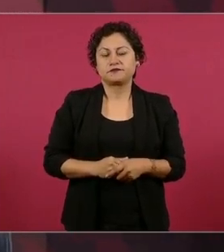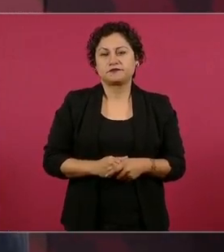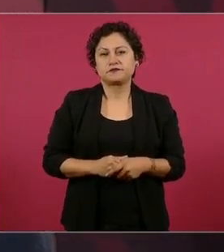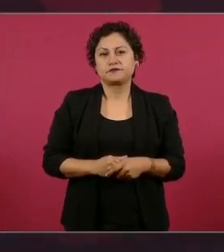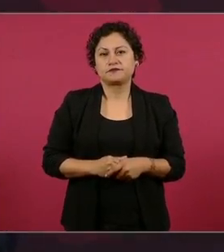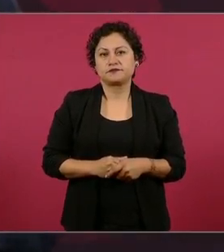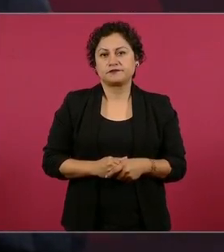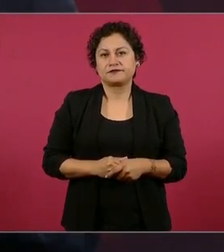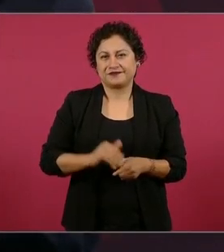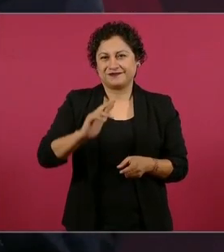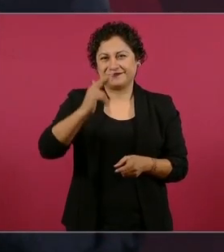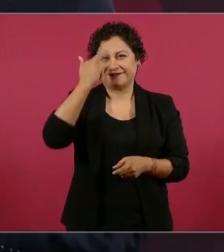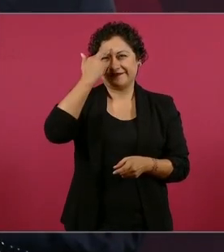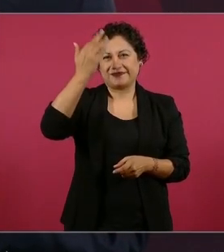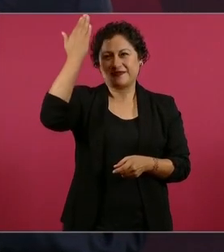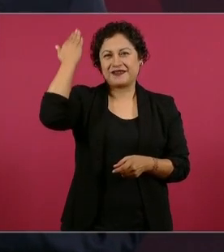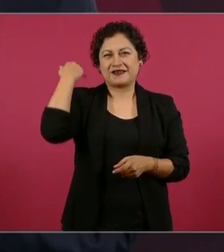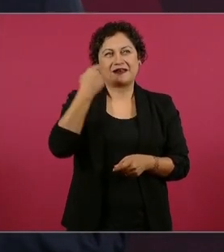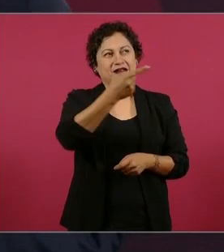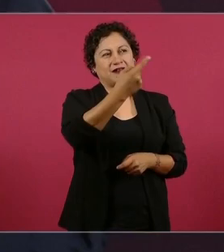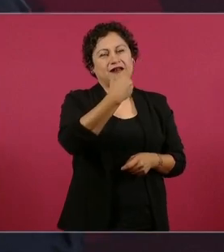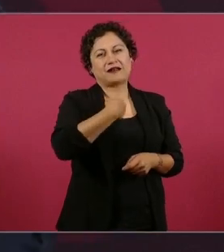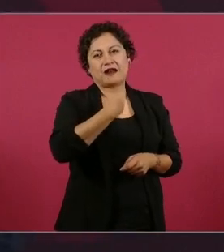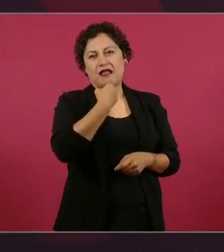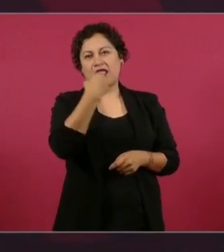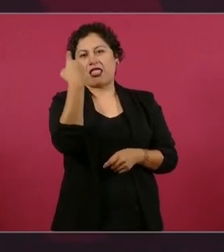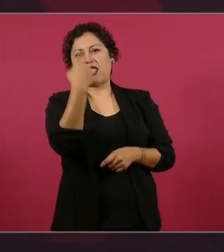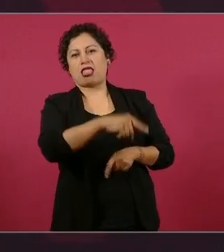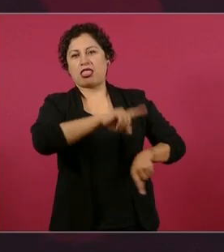el desafuero, el pueblo.